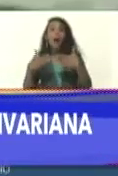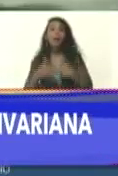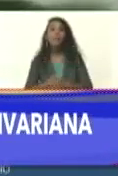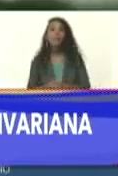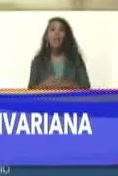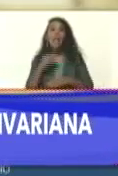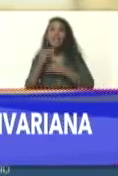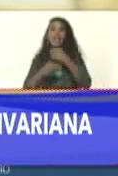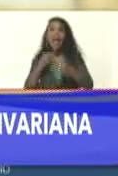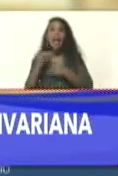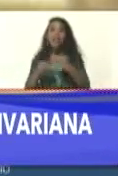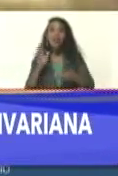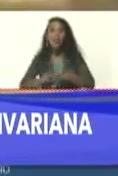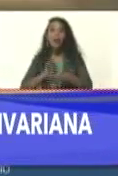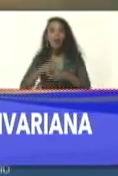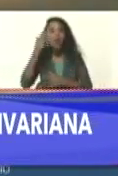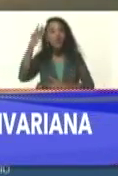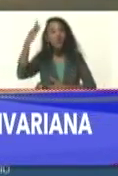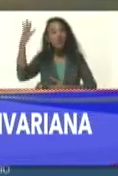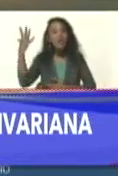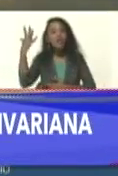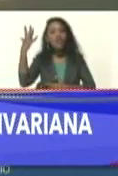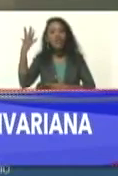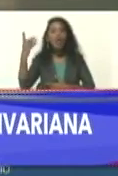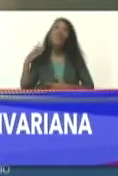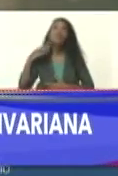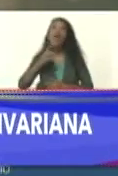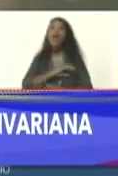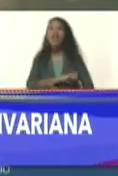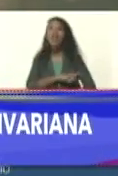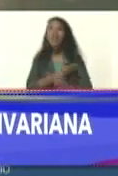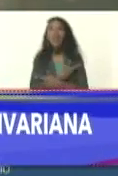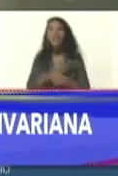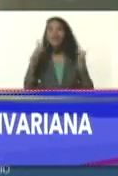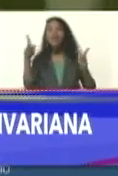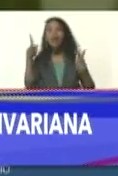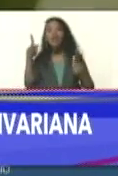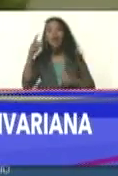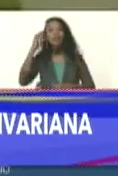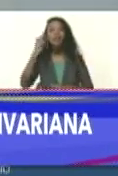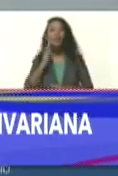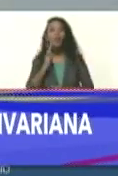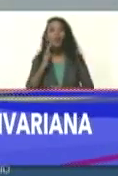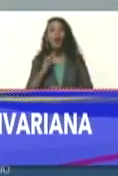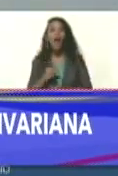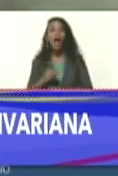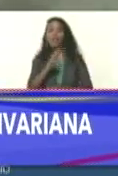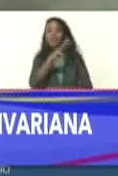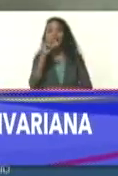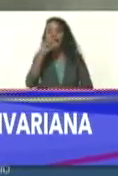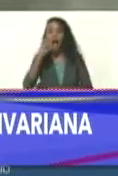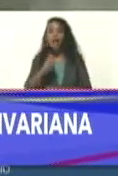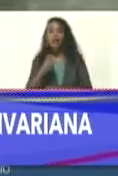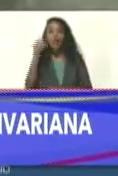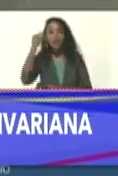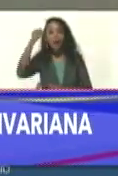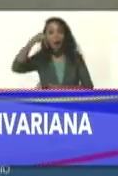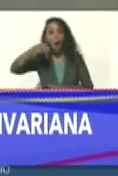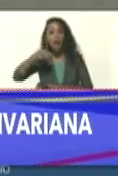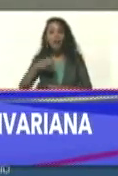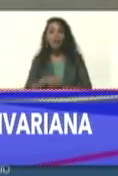formó parte de los sueños del libertador Simón Bolívar, hace 30 años, un día como hoy, amaneció